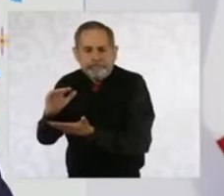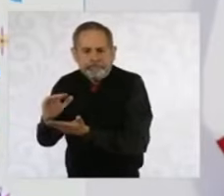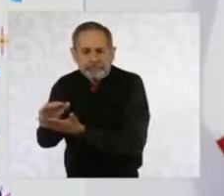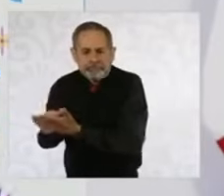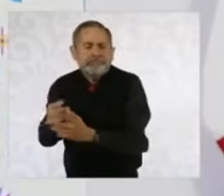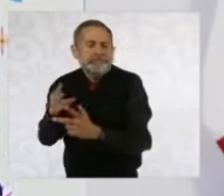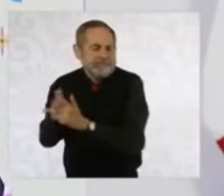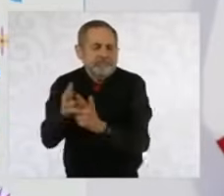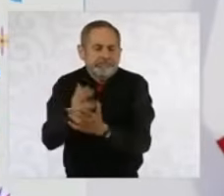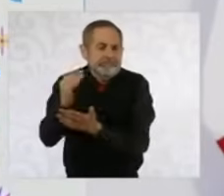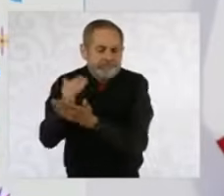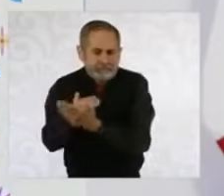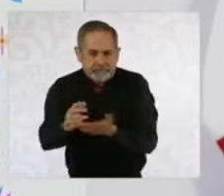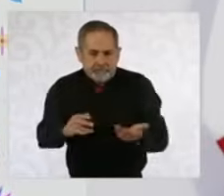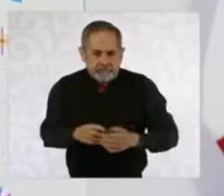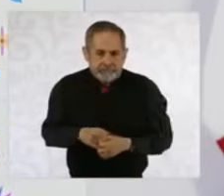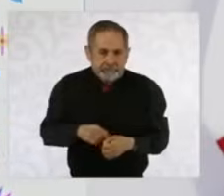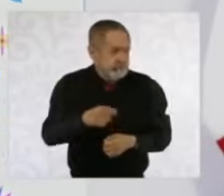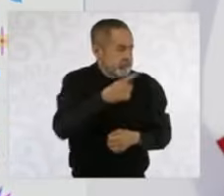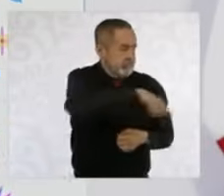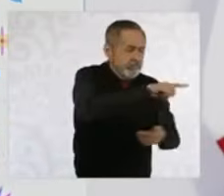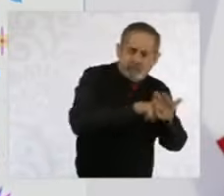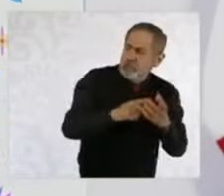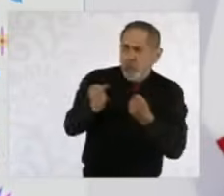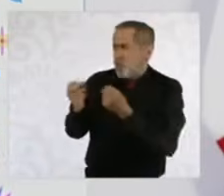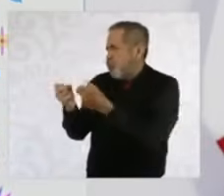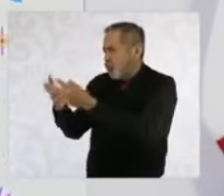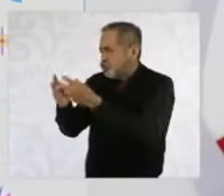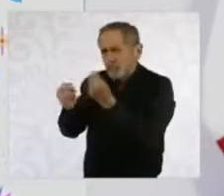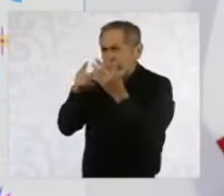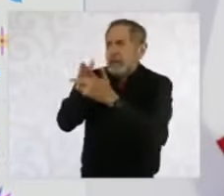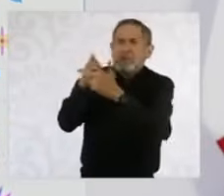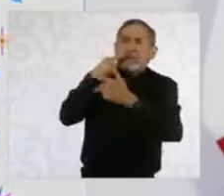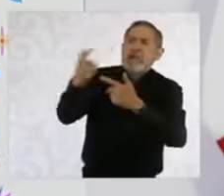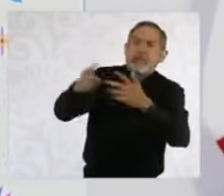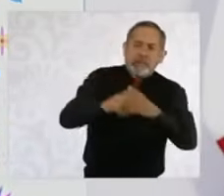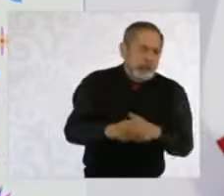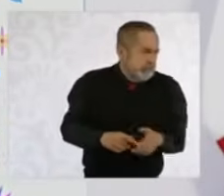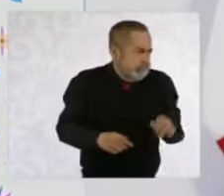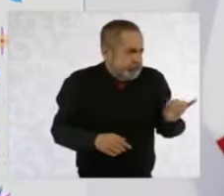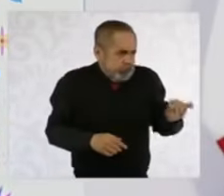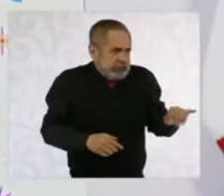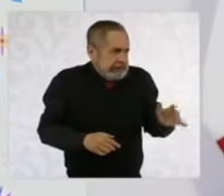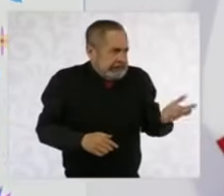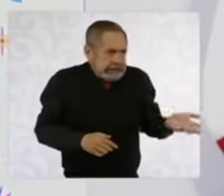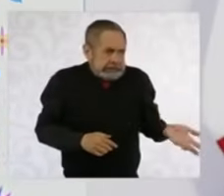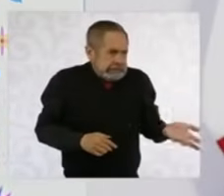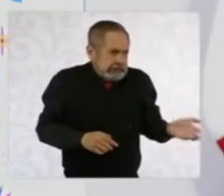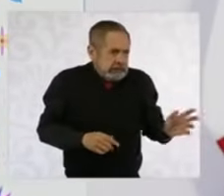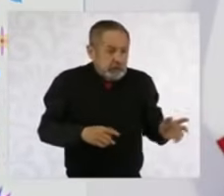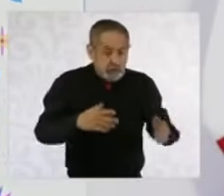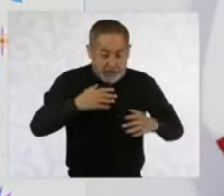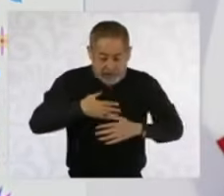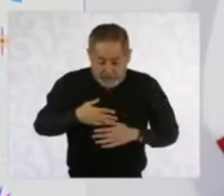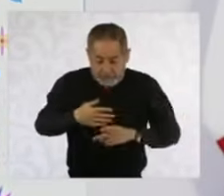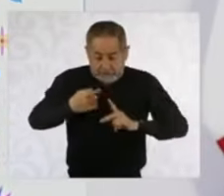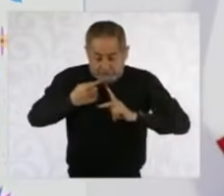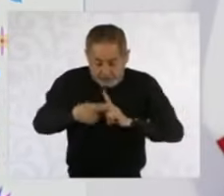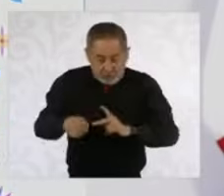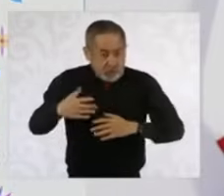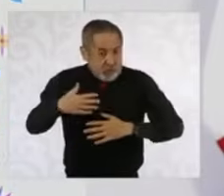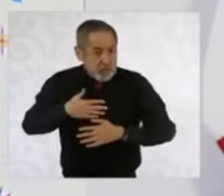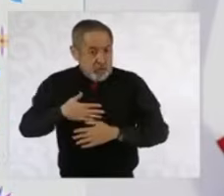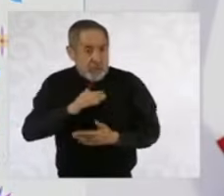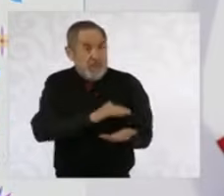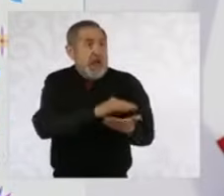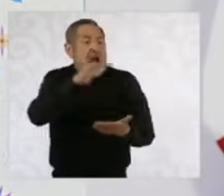Los adversarios decían, es que son muchos homicidios, pues sí, pero eso no quita que hayan empezado a disminuir. Y